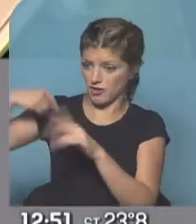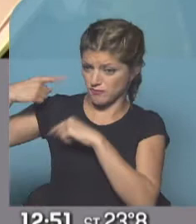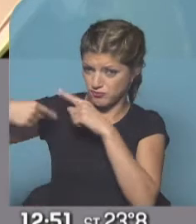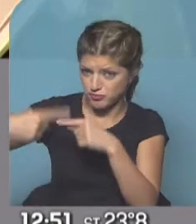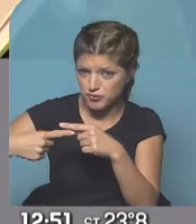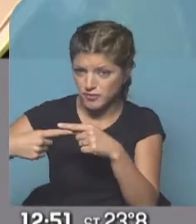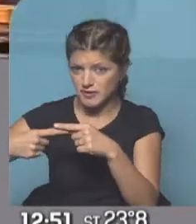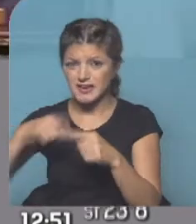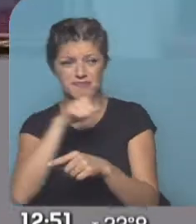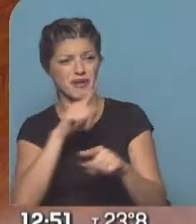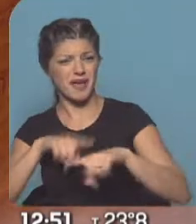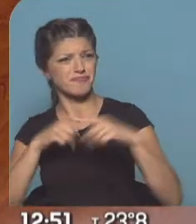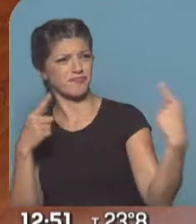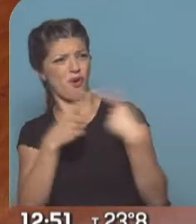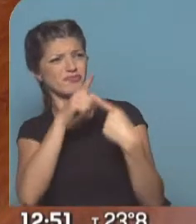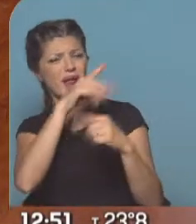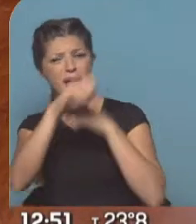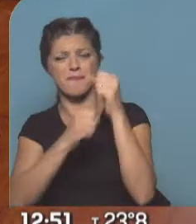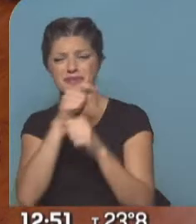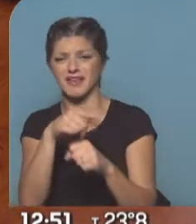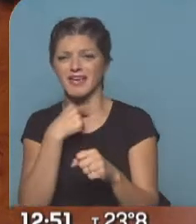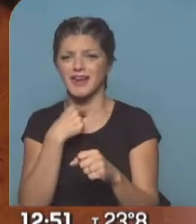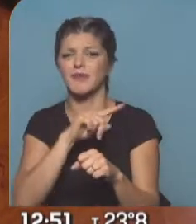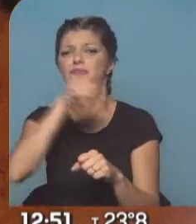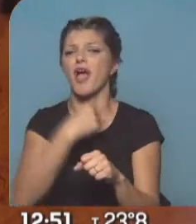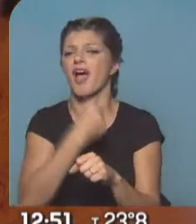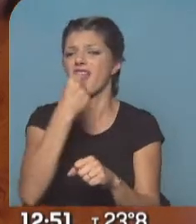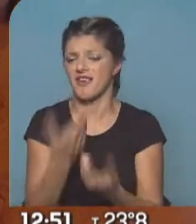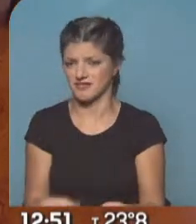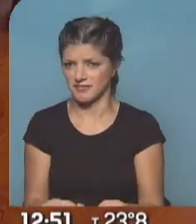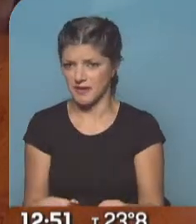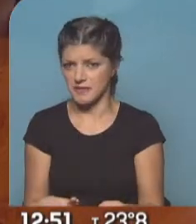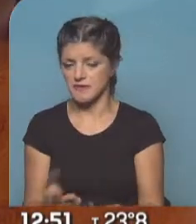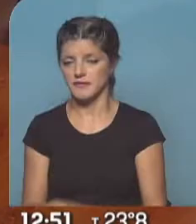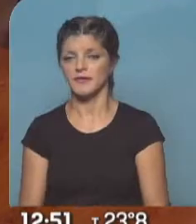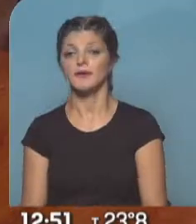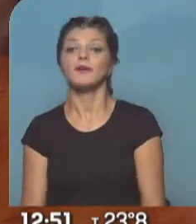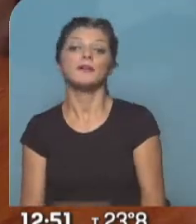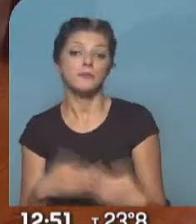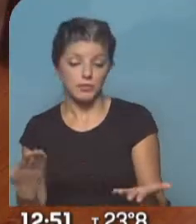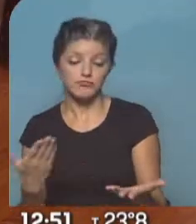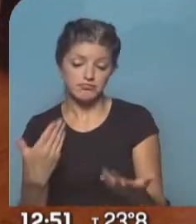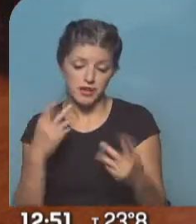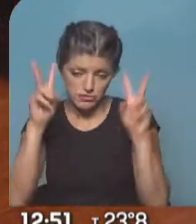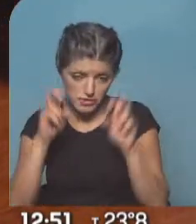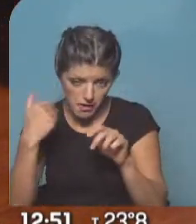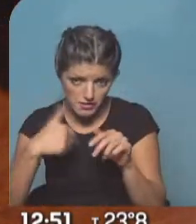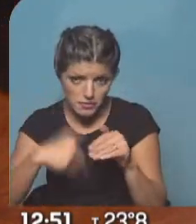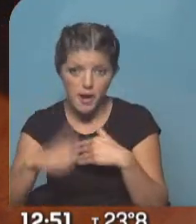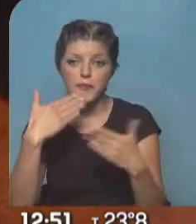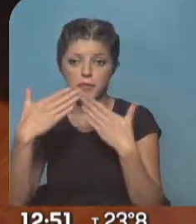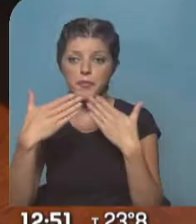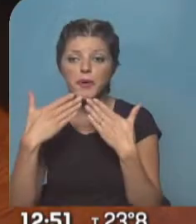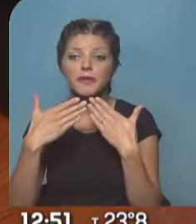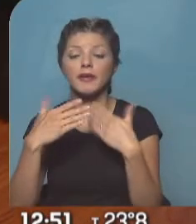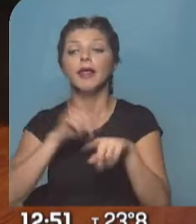las empresas que quieren aprovechar económicamente. Bueno, es un tema que cada vez va a estar más presente y donde los